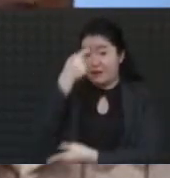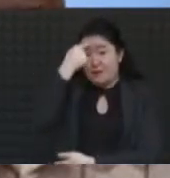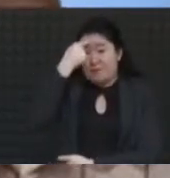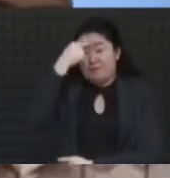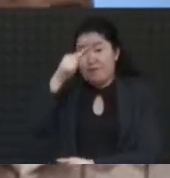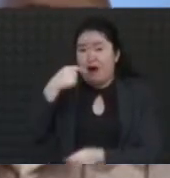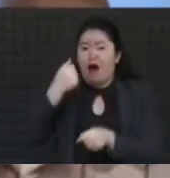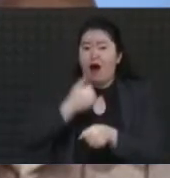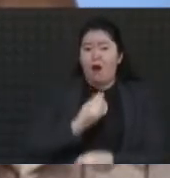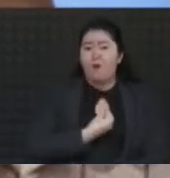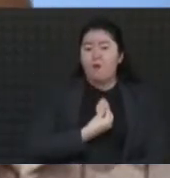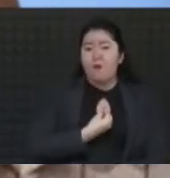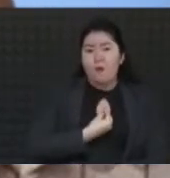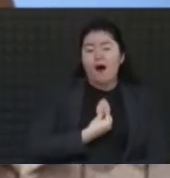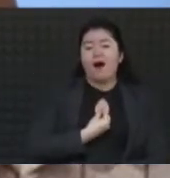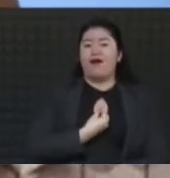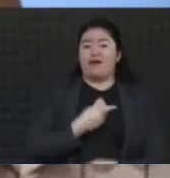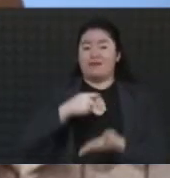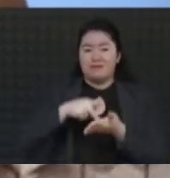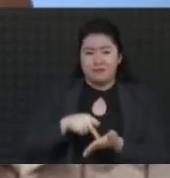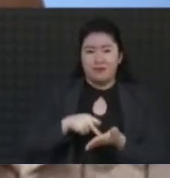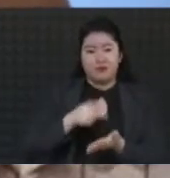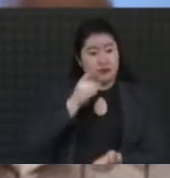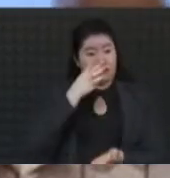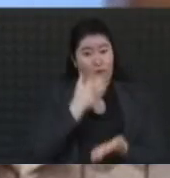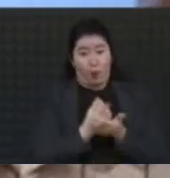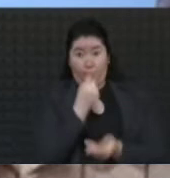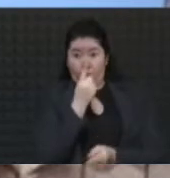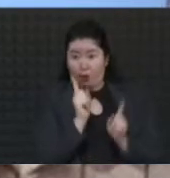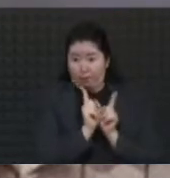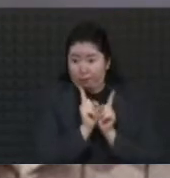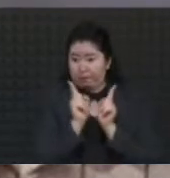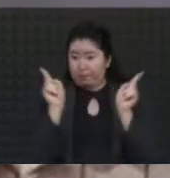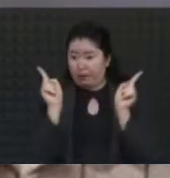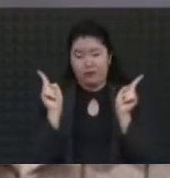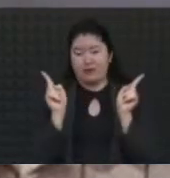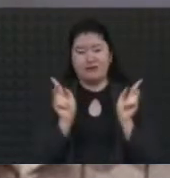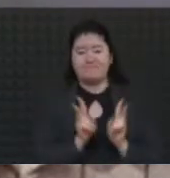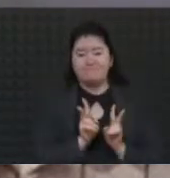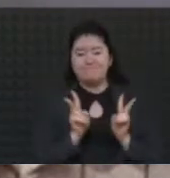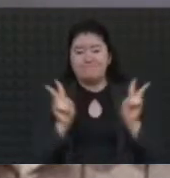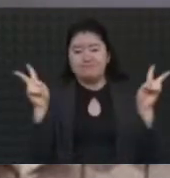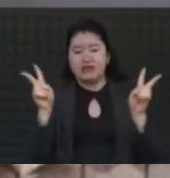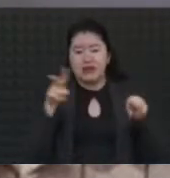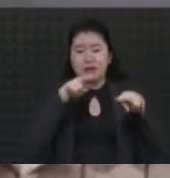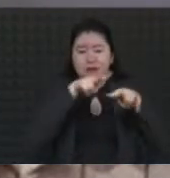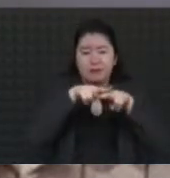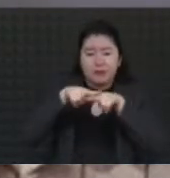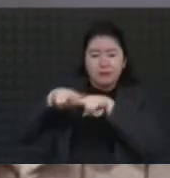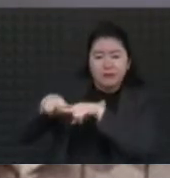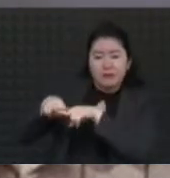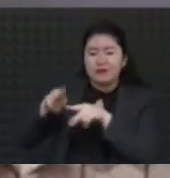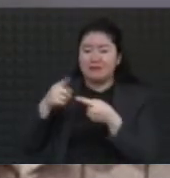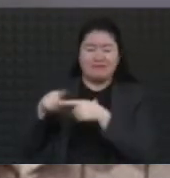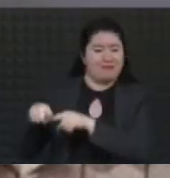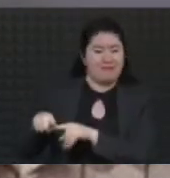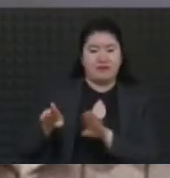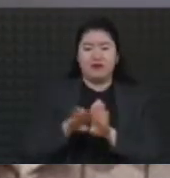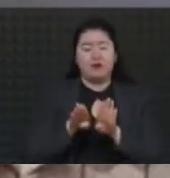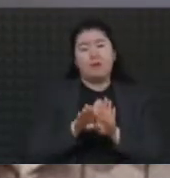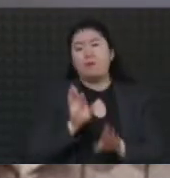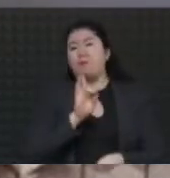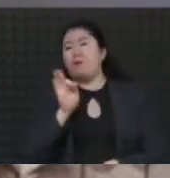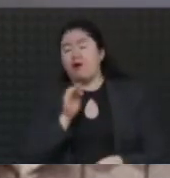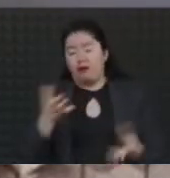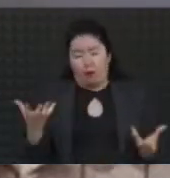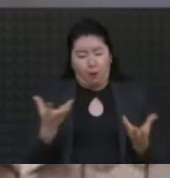este entreeje, son muchos entreejes ligados. Entonces tenemos una configuración no de 30 metros, puede ser de 100